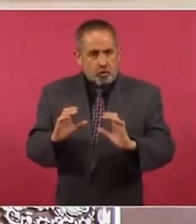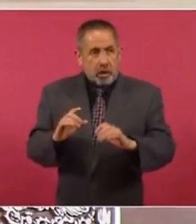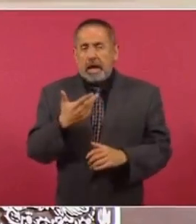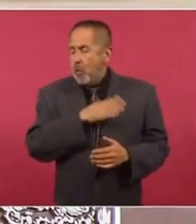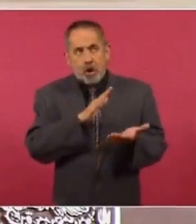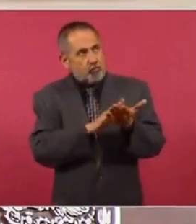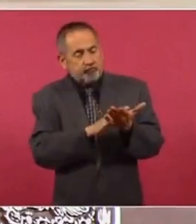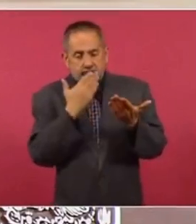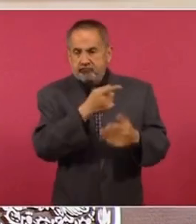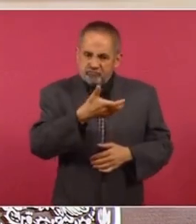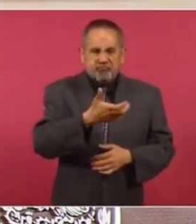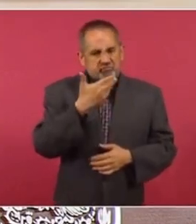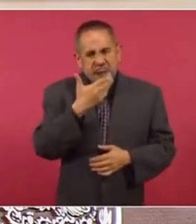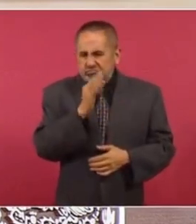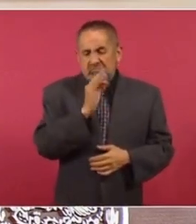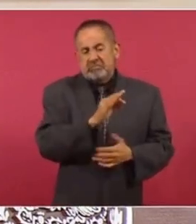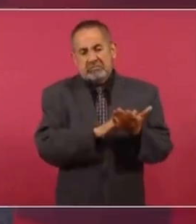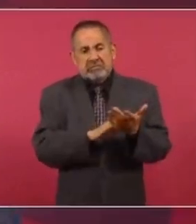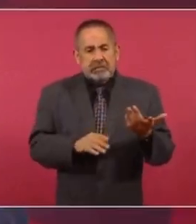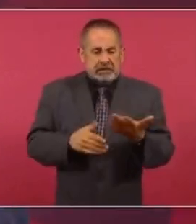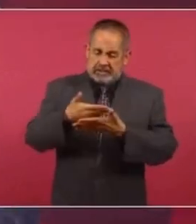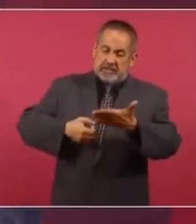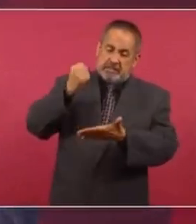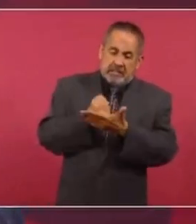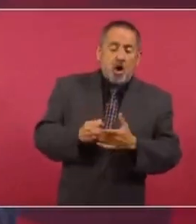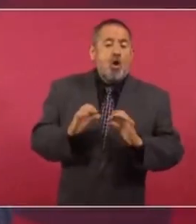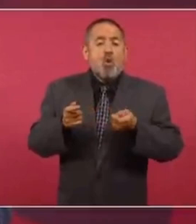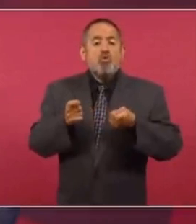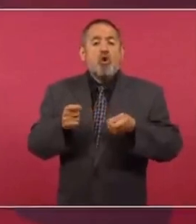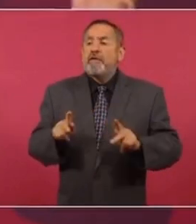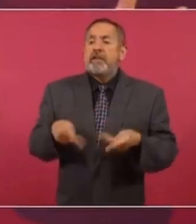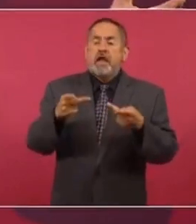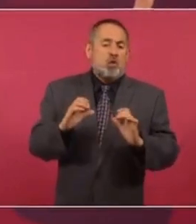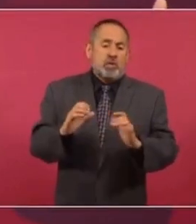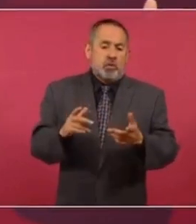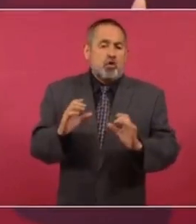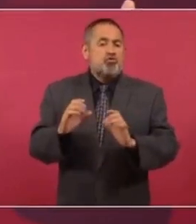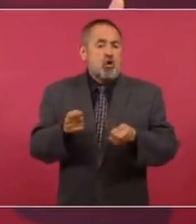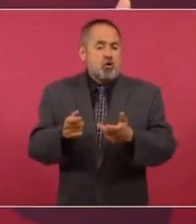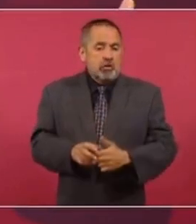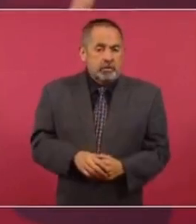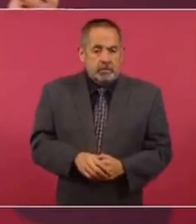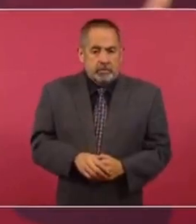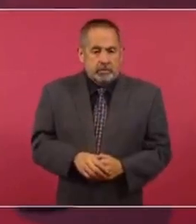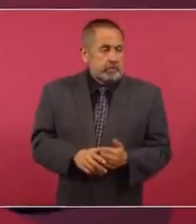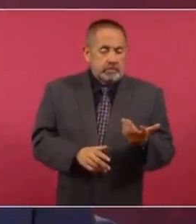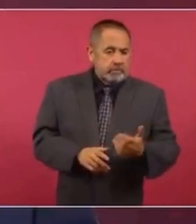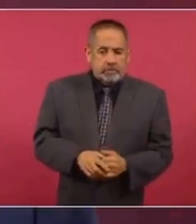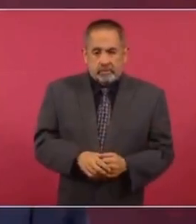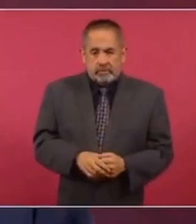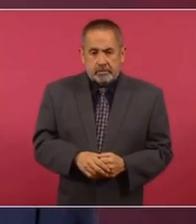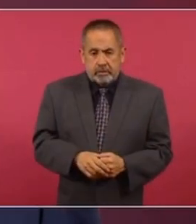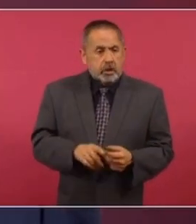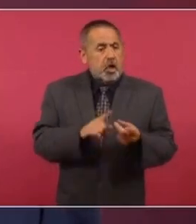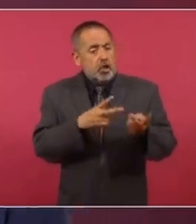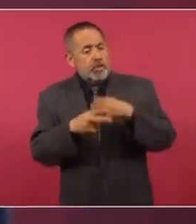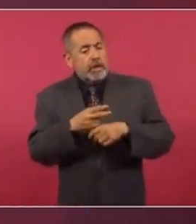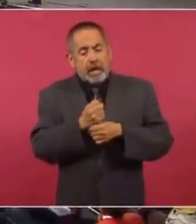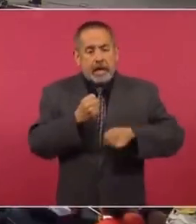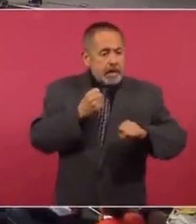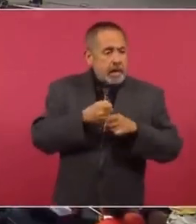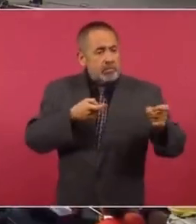hizo, que llevó a cabo esta acción. Porque ¿de dónde vienen las armas que